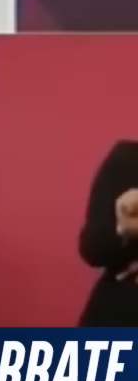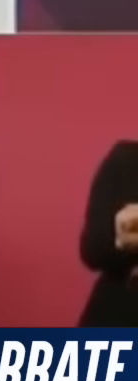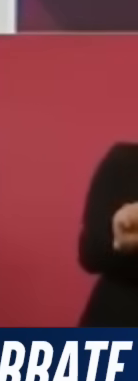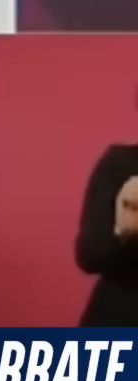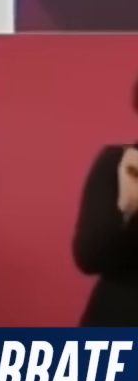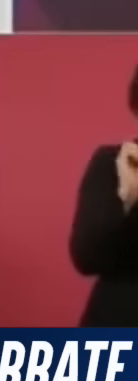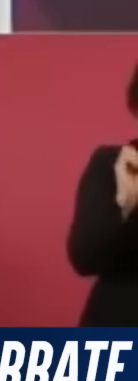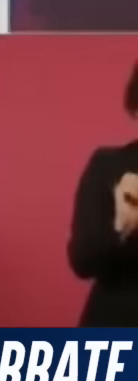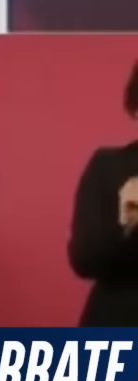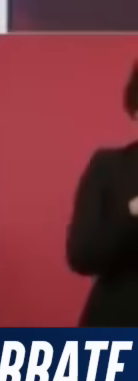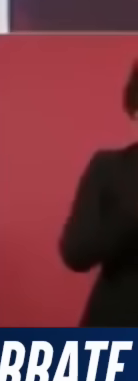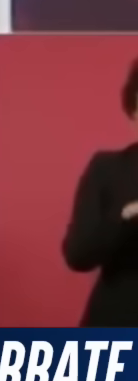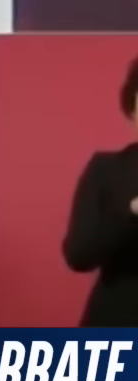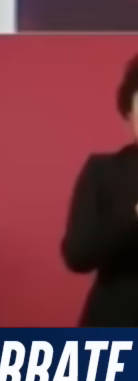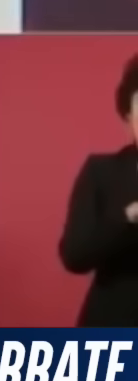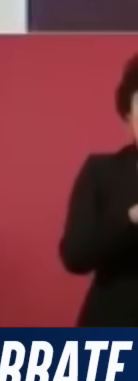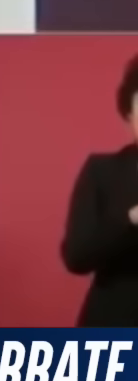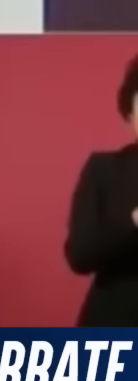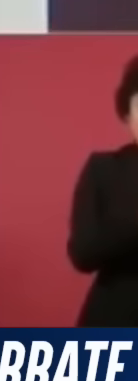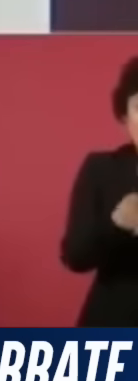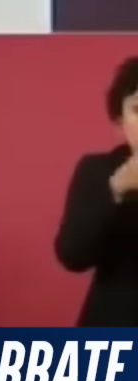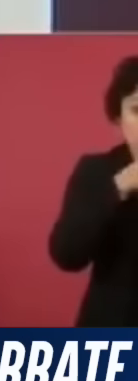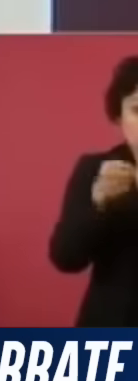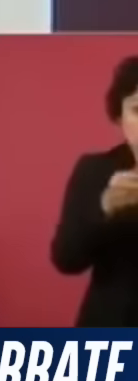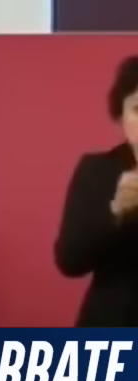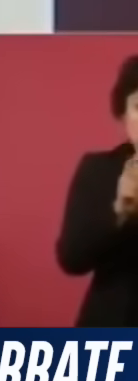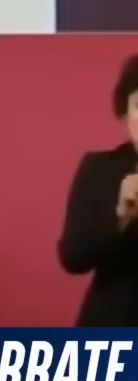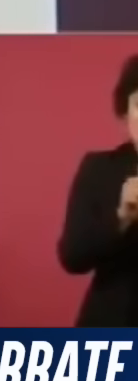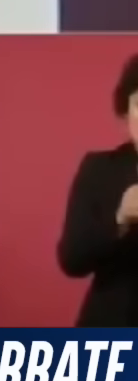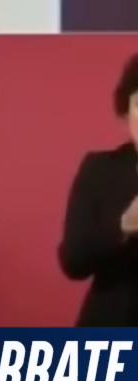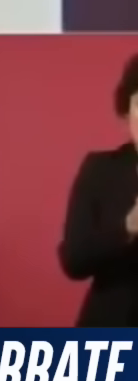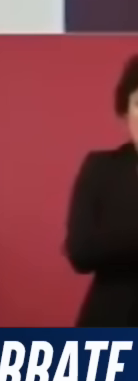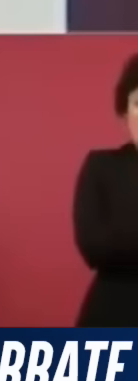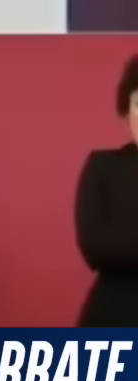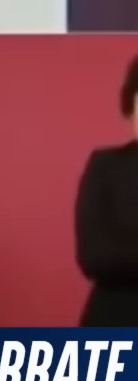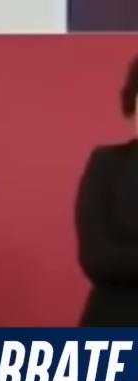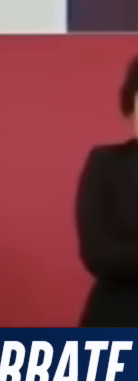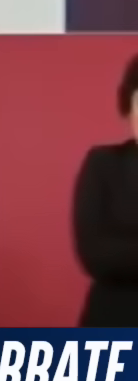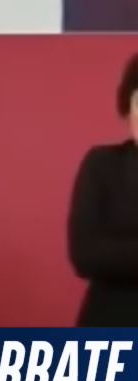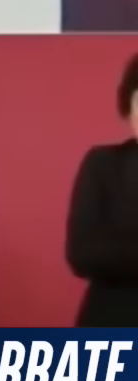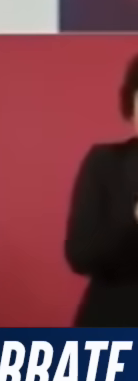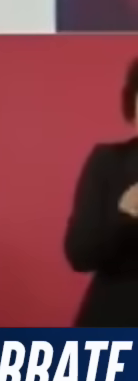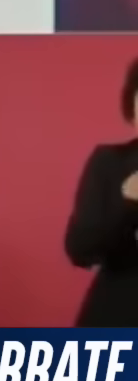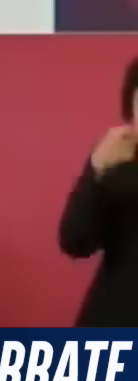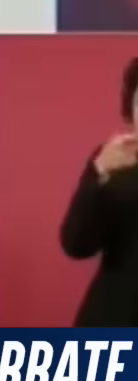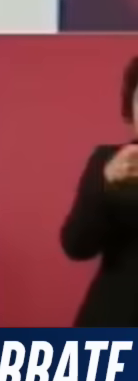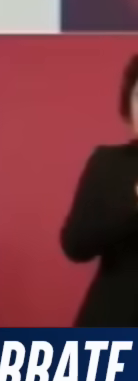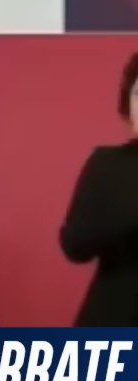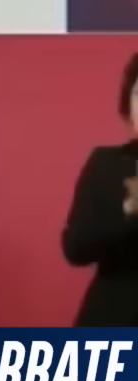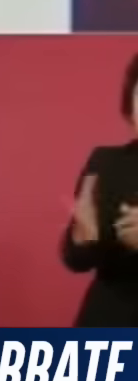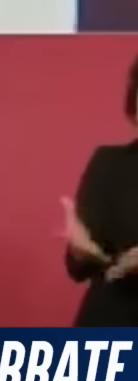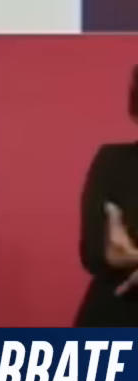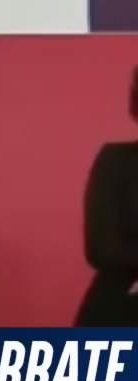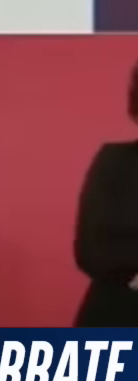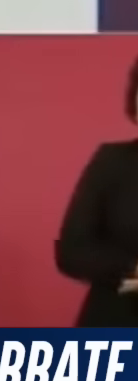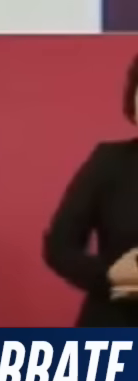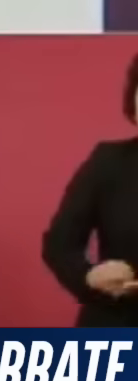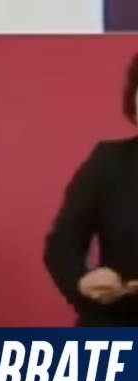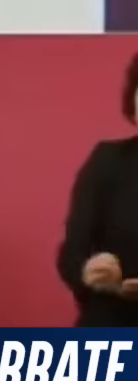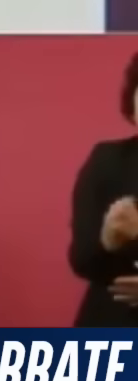oficio del periodismo pero si deja mucho dinero o cuando menos se reciben